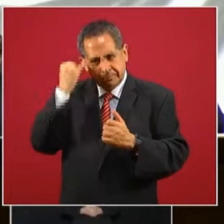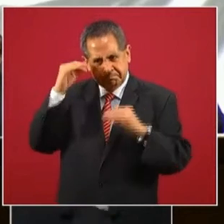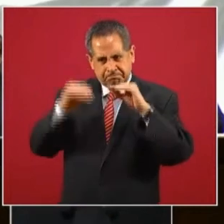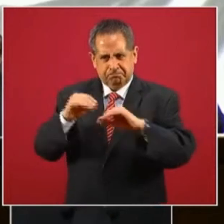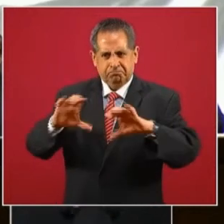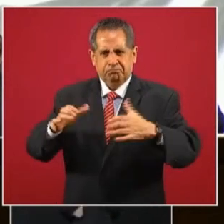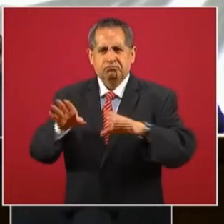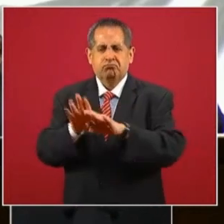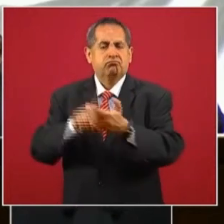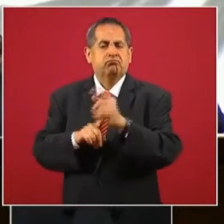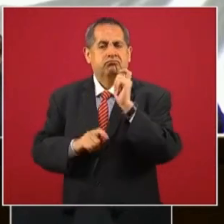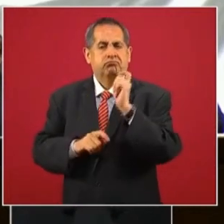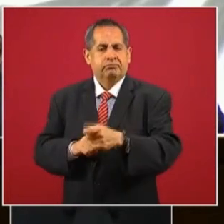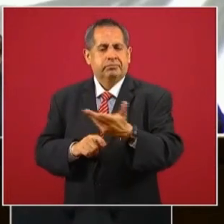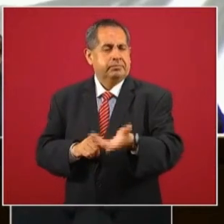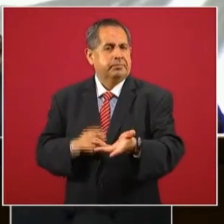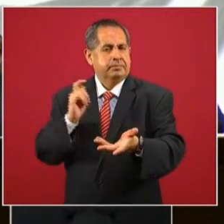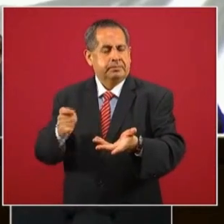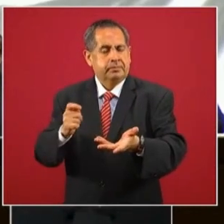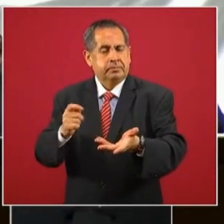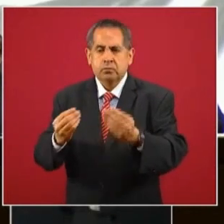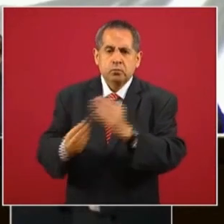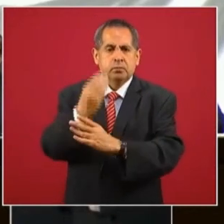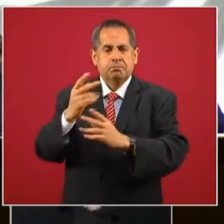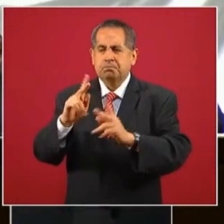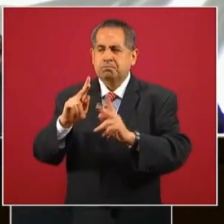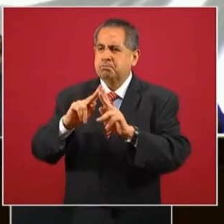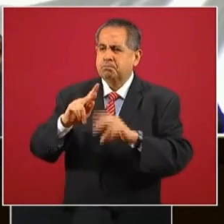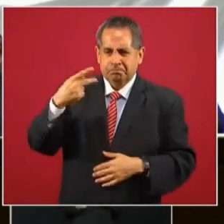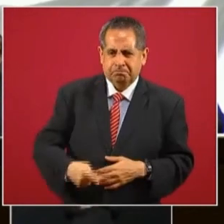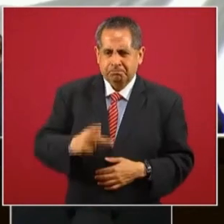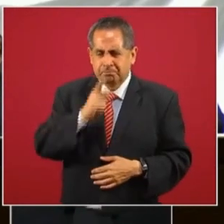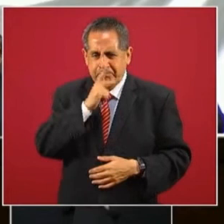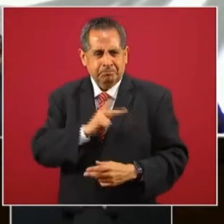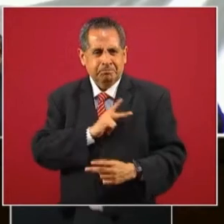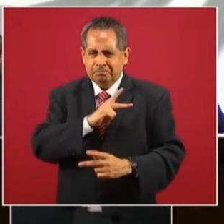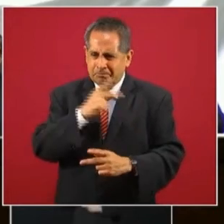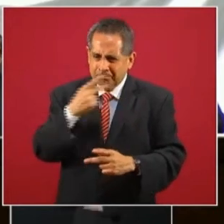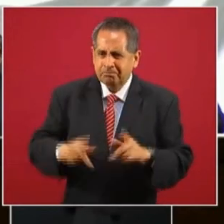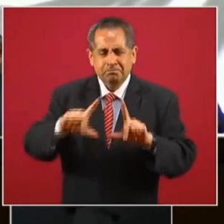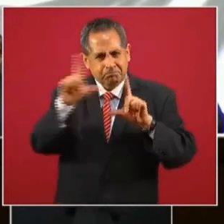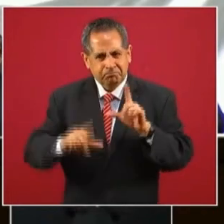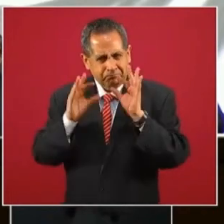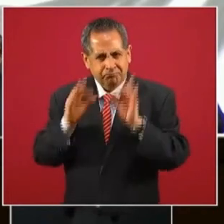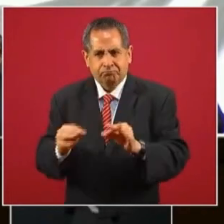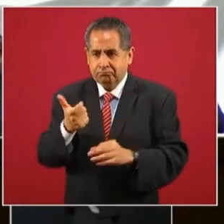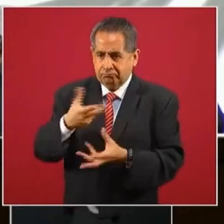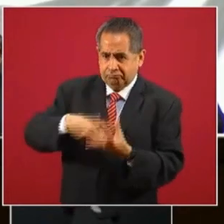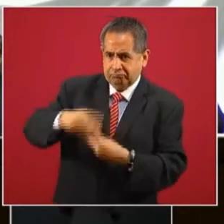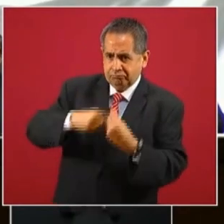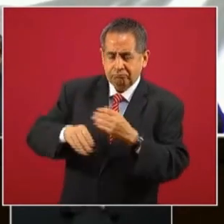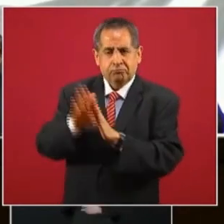construcción de una nueva patria, la reactivación económica y